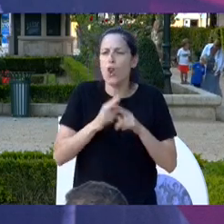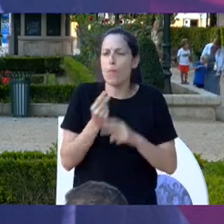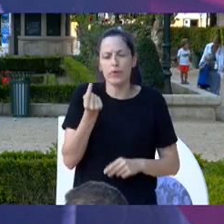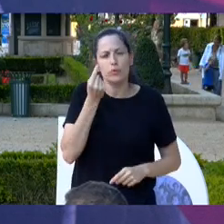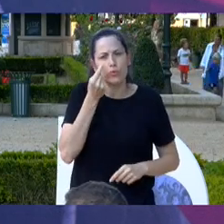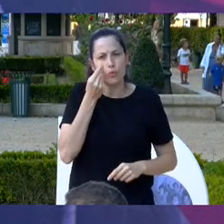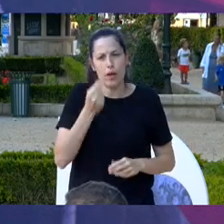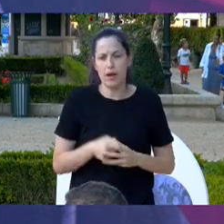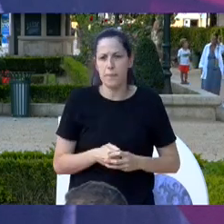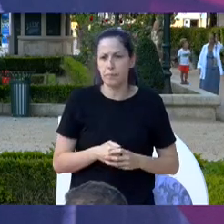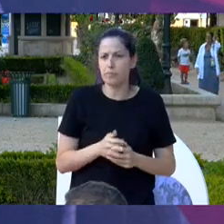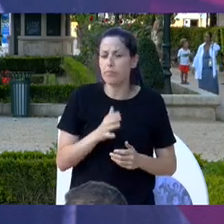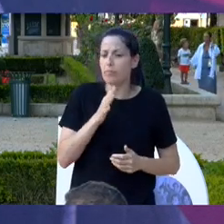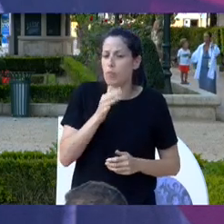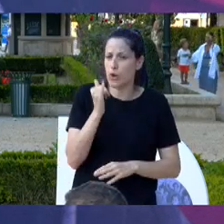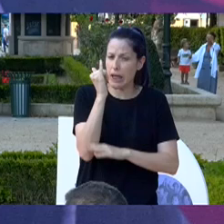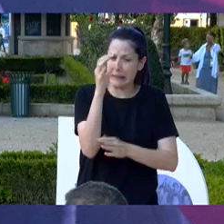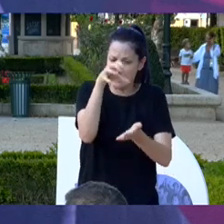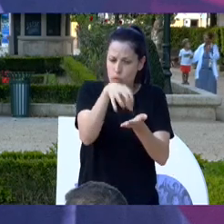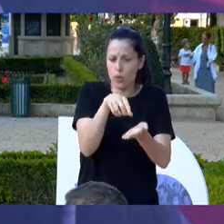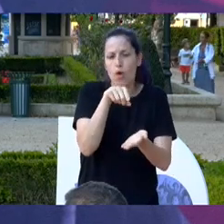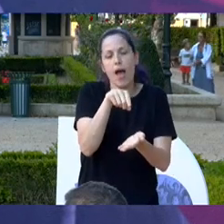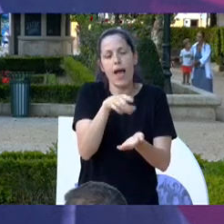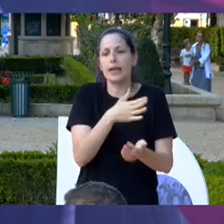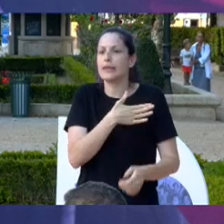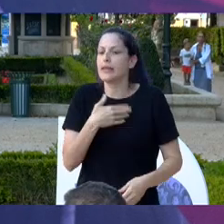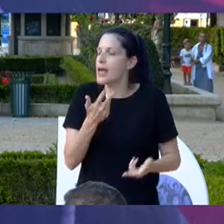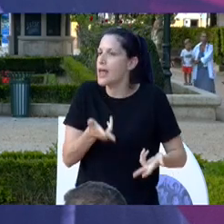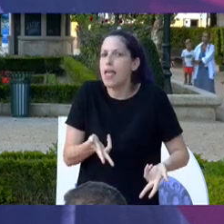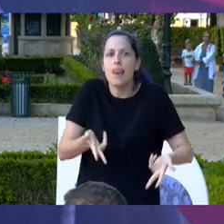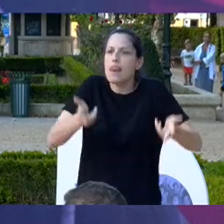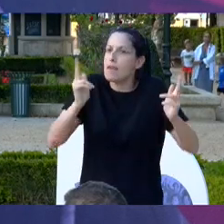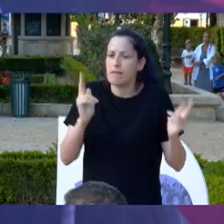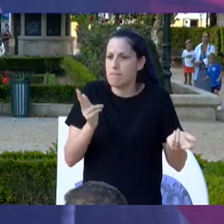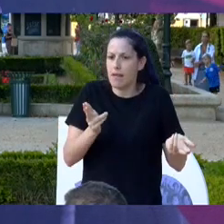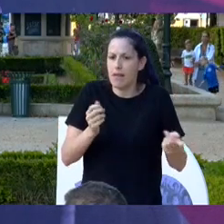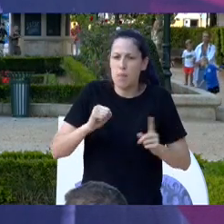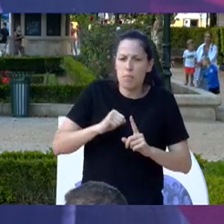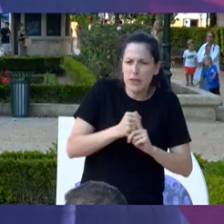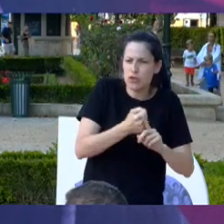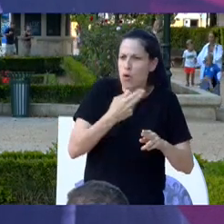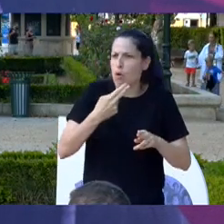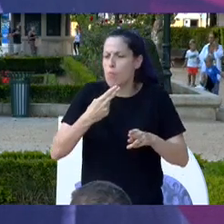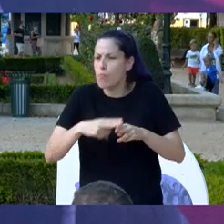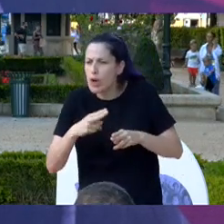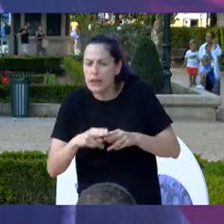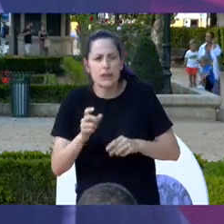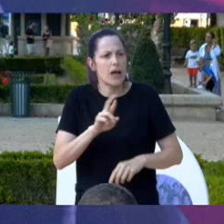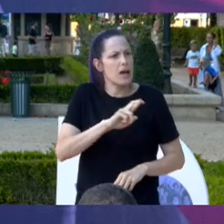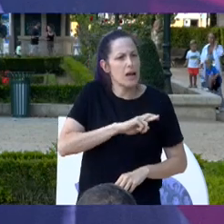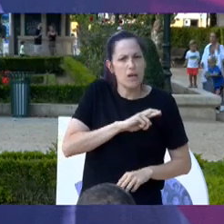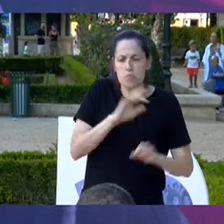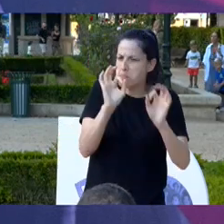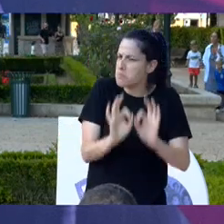unha institución, crear unha corrente de ensino que estea libre, pois, de calquera presión política ou religiosa siguen